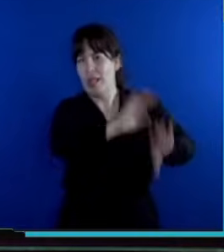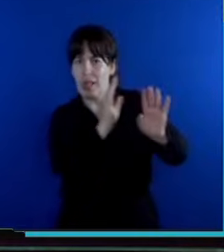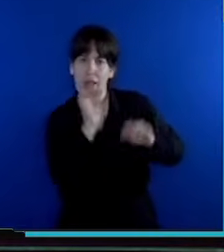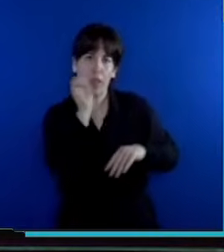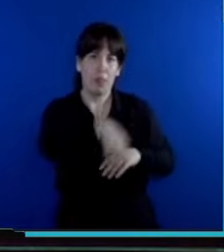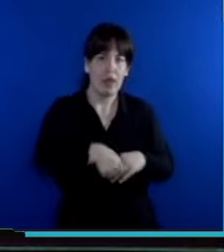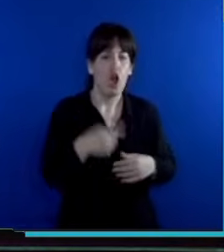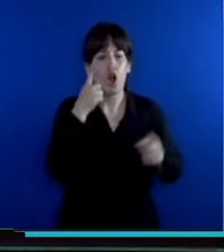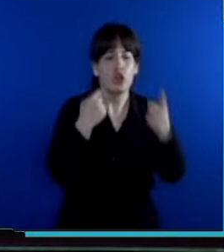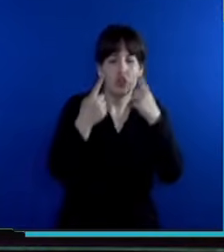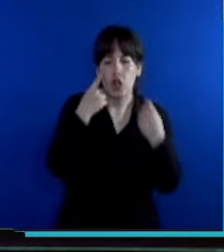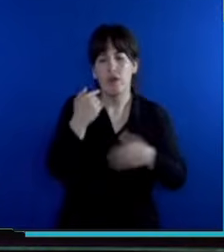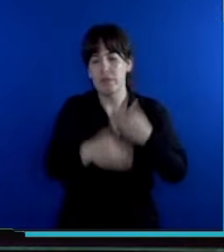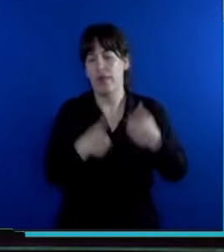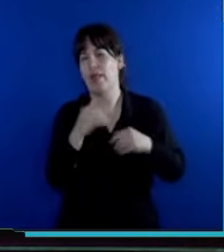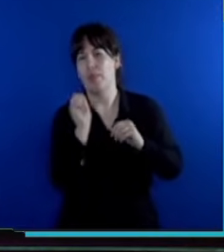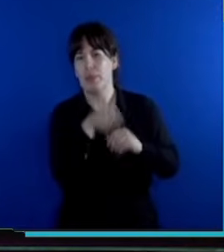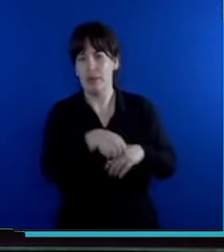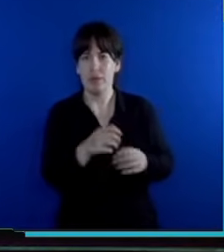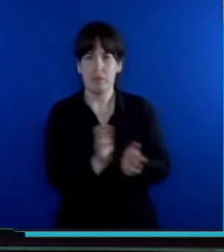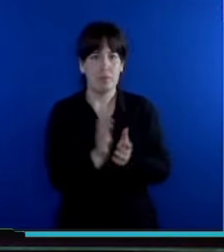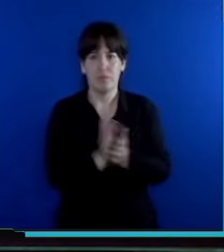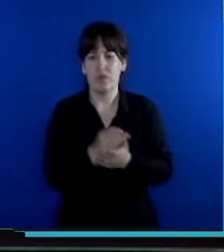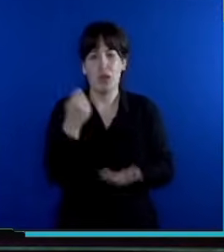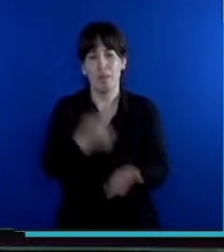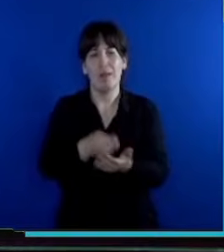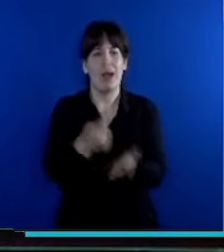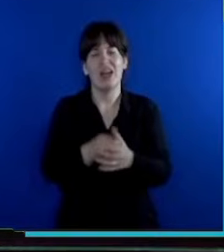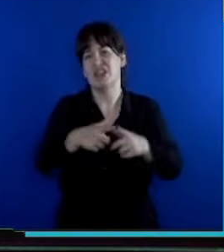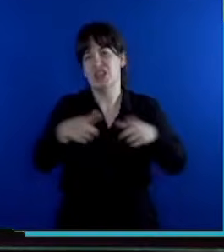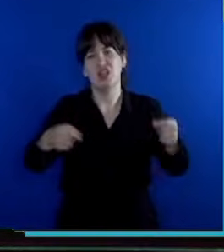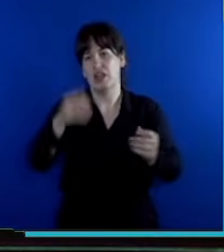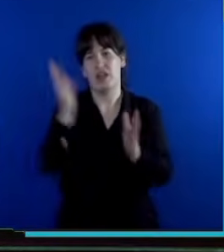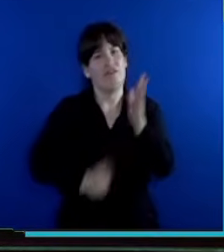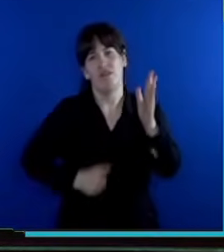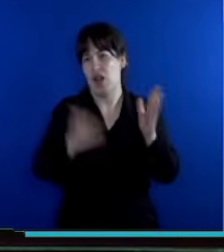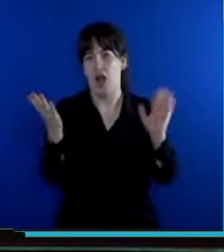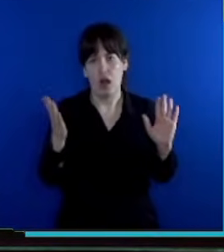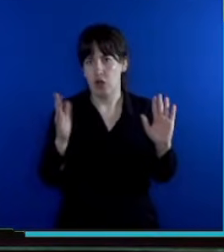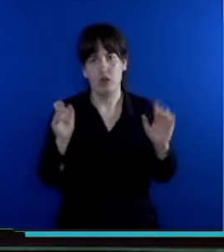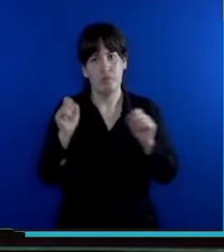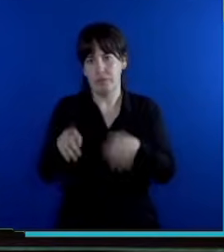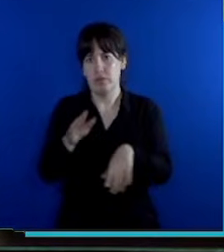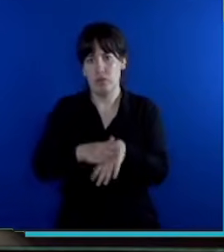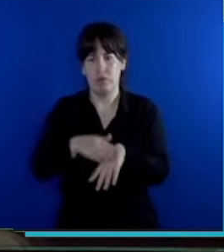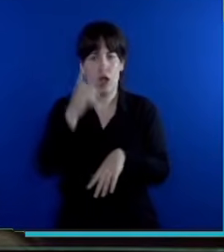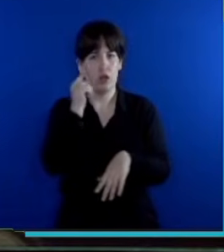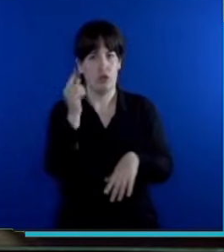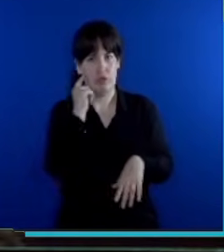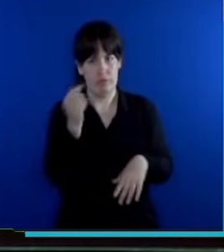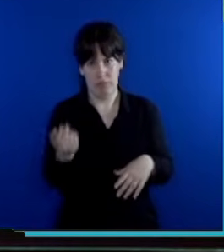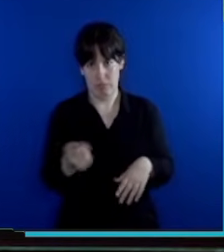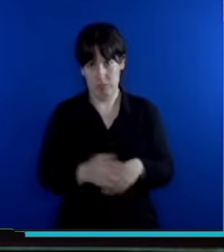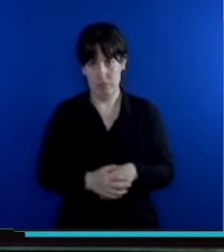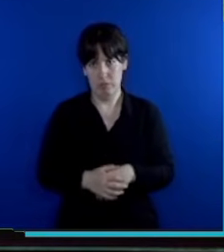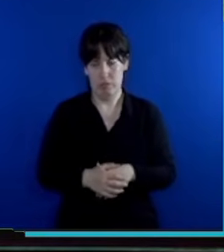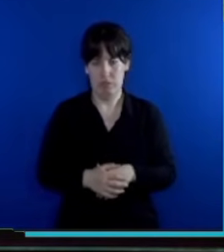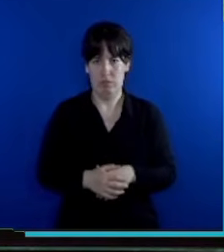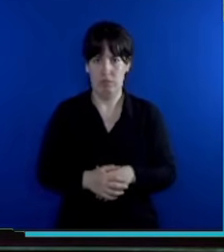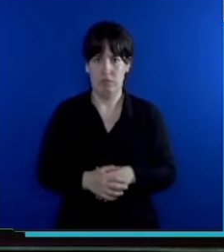los procedimientos. Es un cheque en blanco a la discrecionalidad del gobernador, señor presidente.